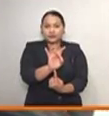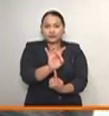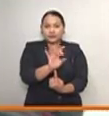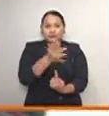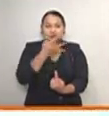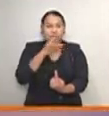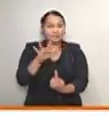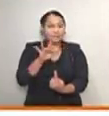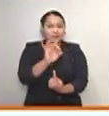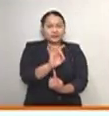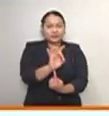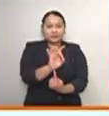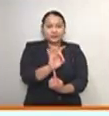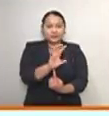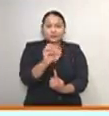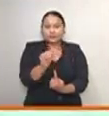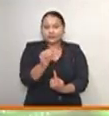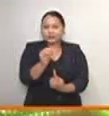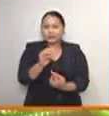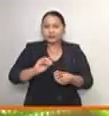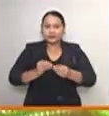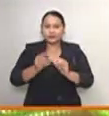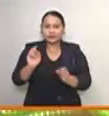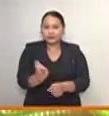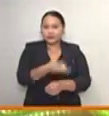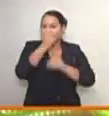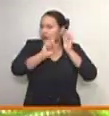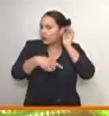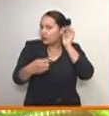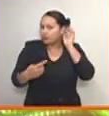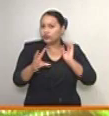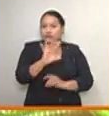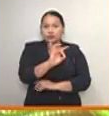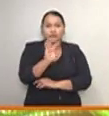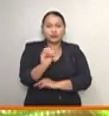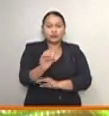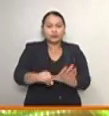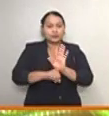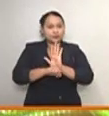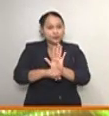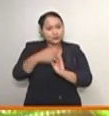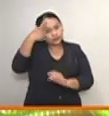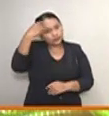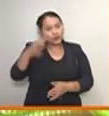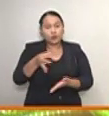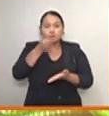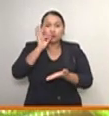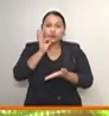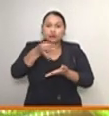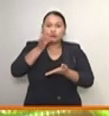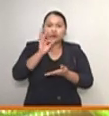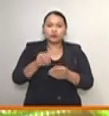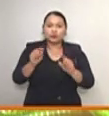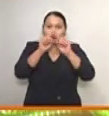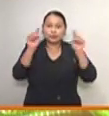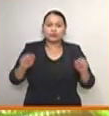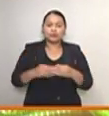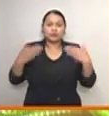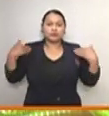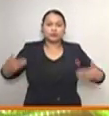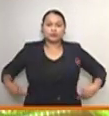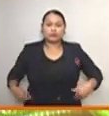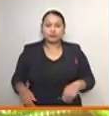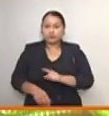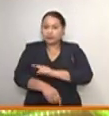Suerte. Y ese es el 0. Número ganador para la diaria es el 80, con su símbolo de sueños café. En la parte del cuerpo lo podemos ubicar en